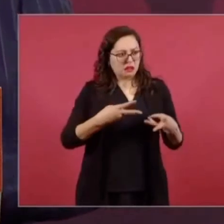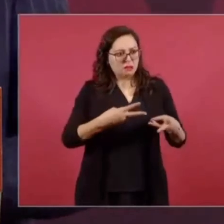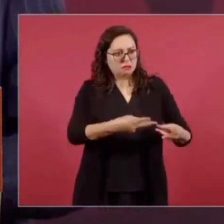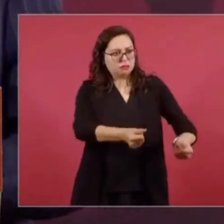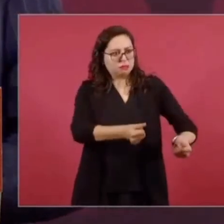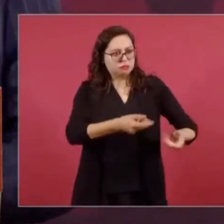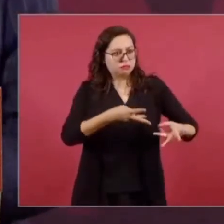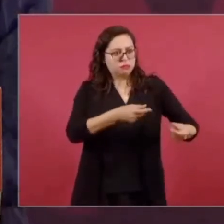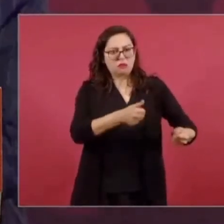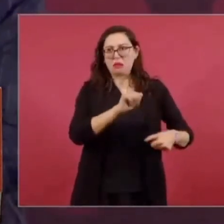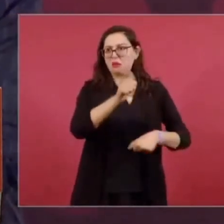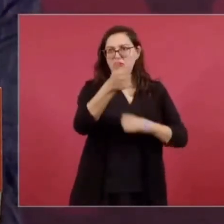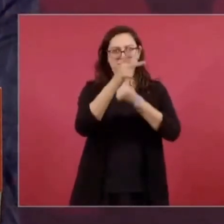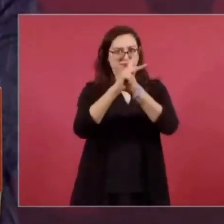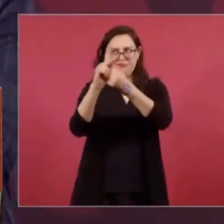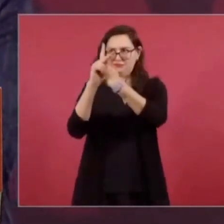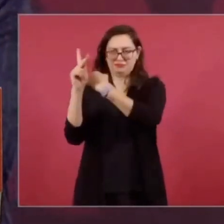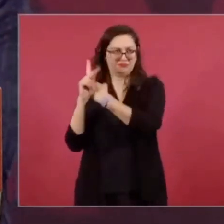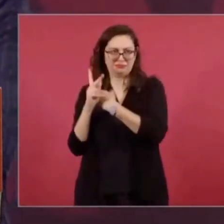a sentir